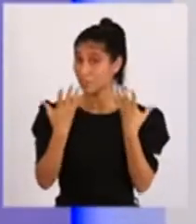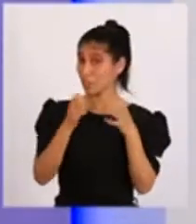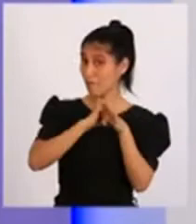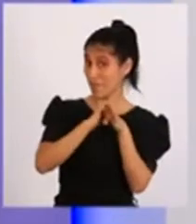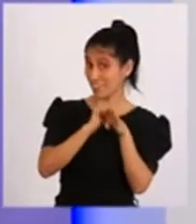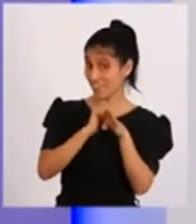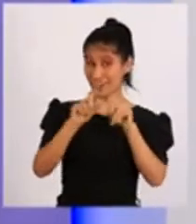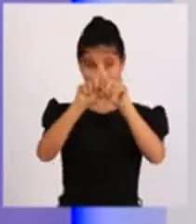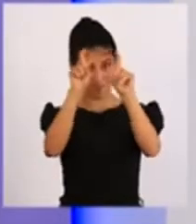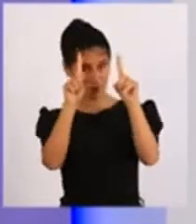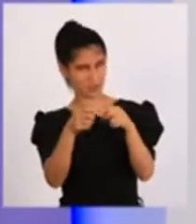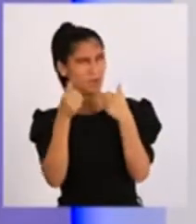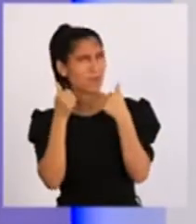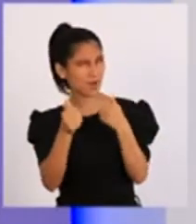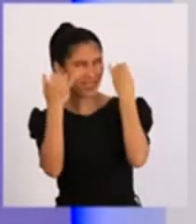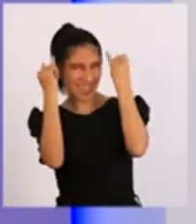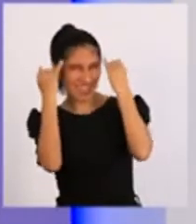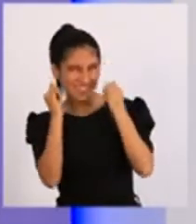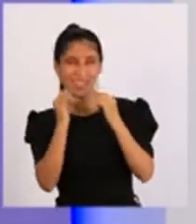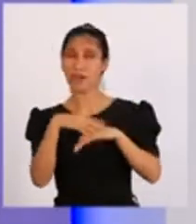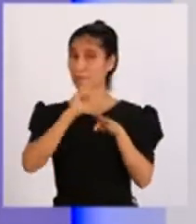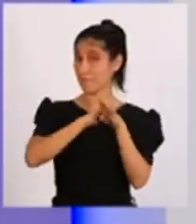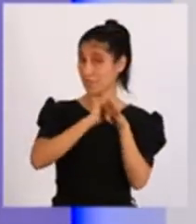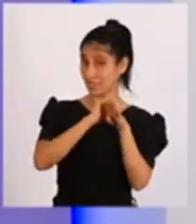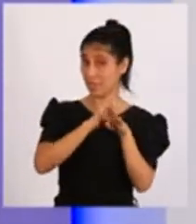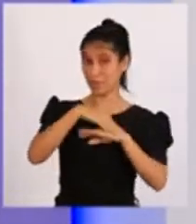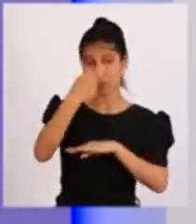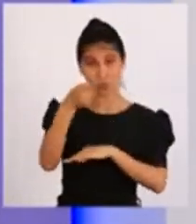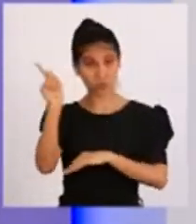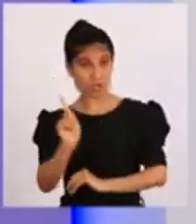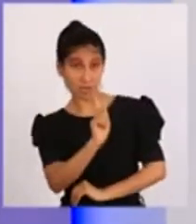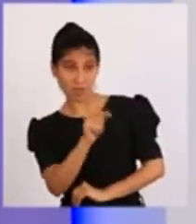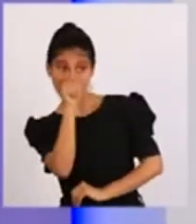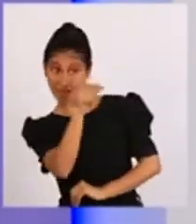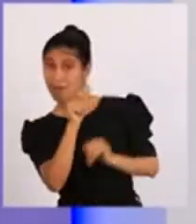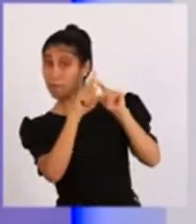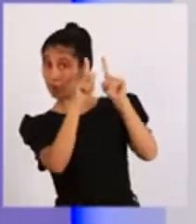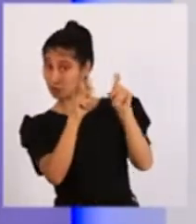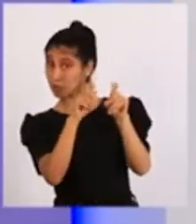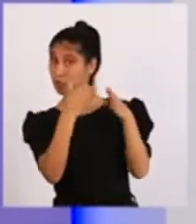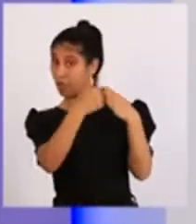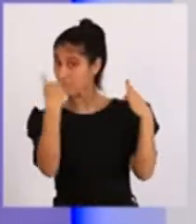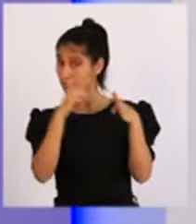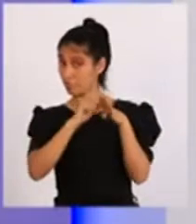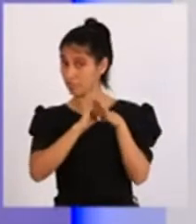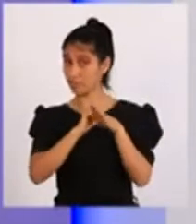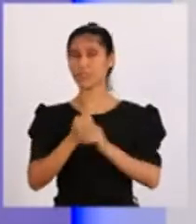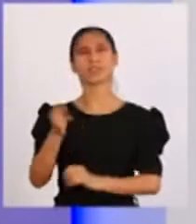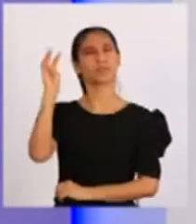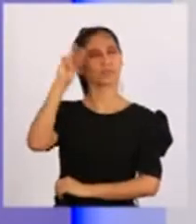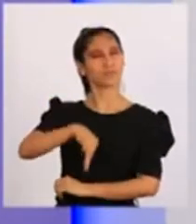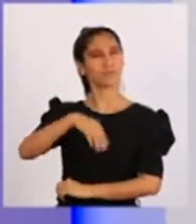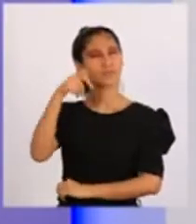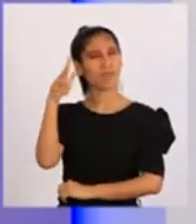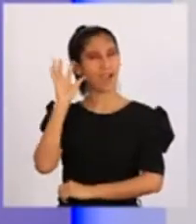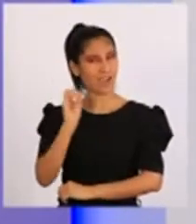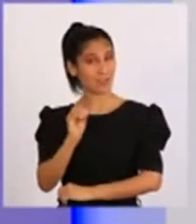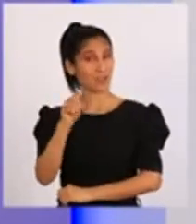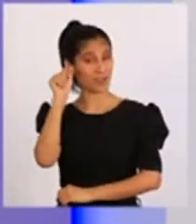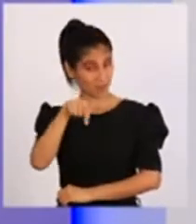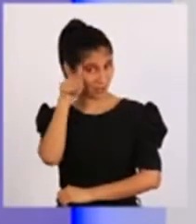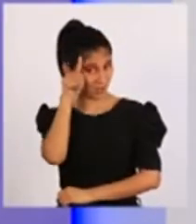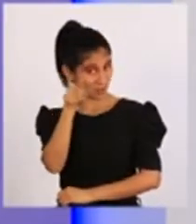idea. Practiquemos para que te sientas más seguro a la hora de entrevistar a Marino. Mario, now it's your